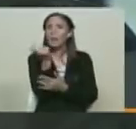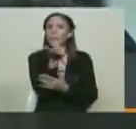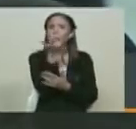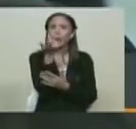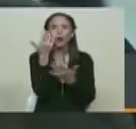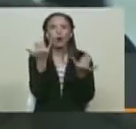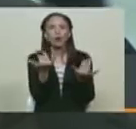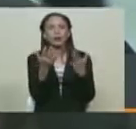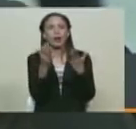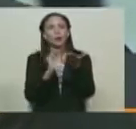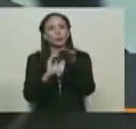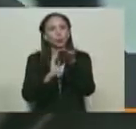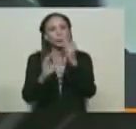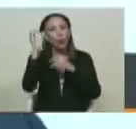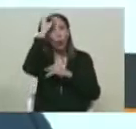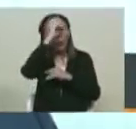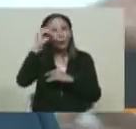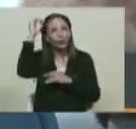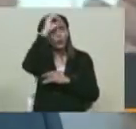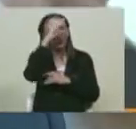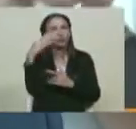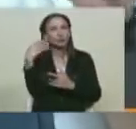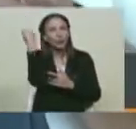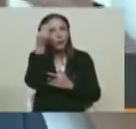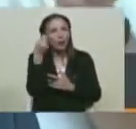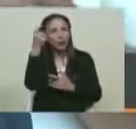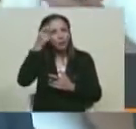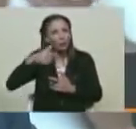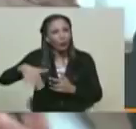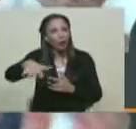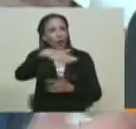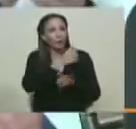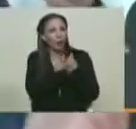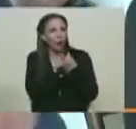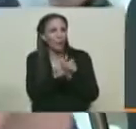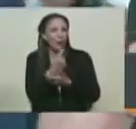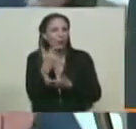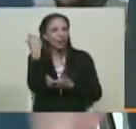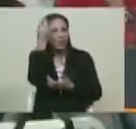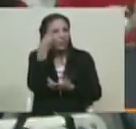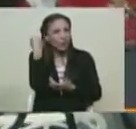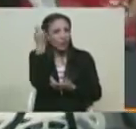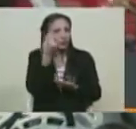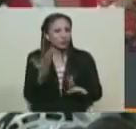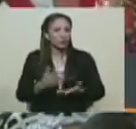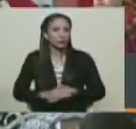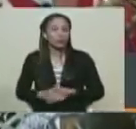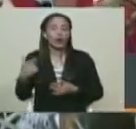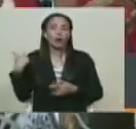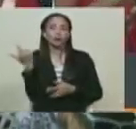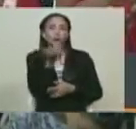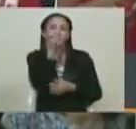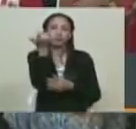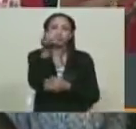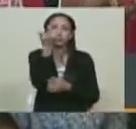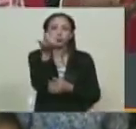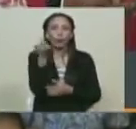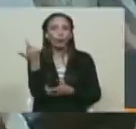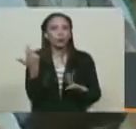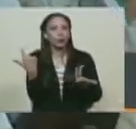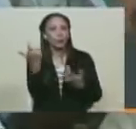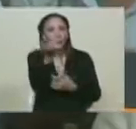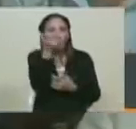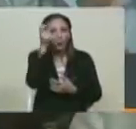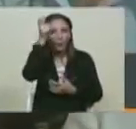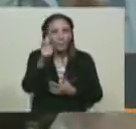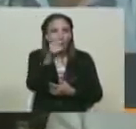crítica del pueblo, la opinión del pueblo, el amor del pueblo, el espíritu del pueblo. Vayan, vayan, pero profundamente,